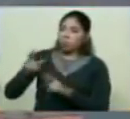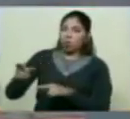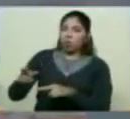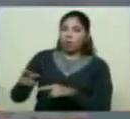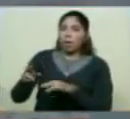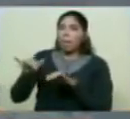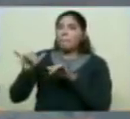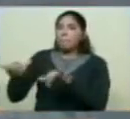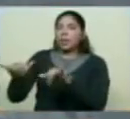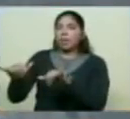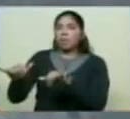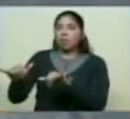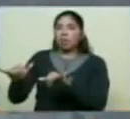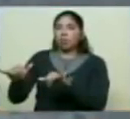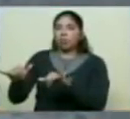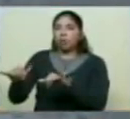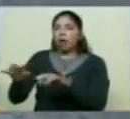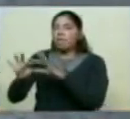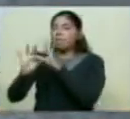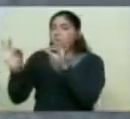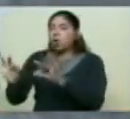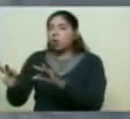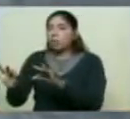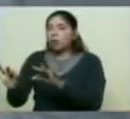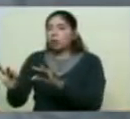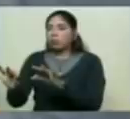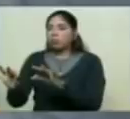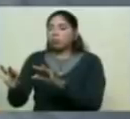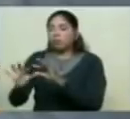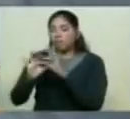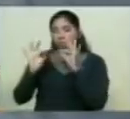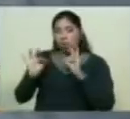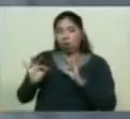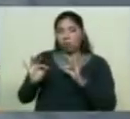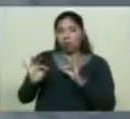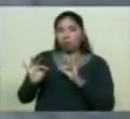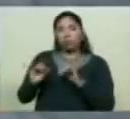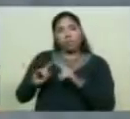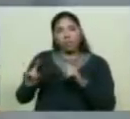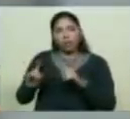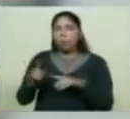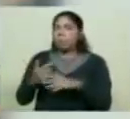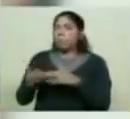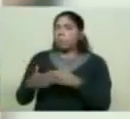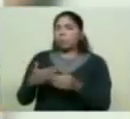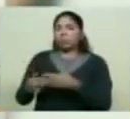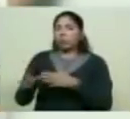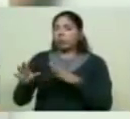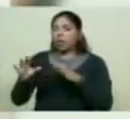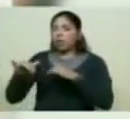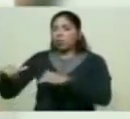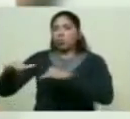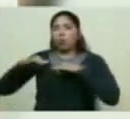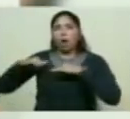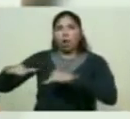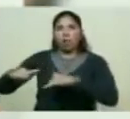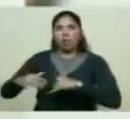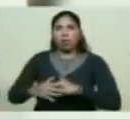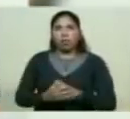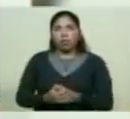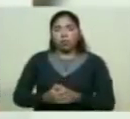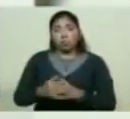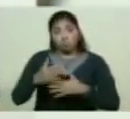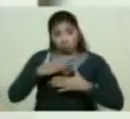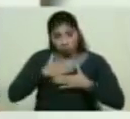mismo lenguaje de usted tan contrario a la modestia y decoro con que por mi parte